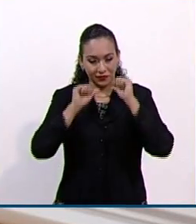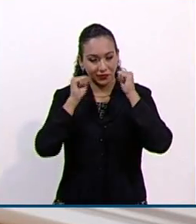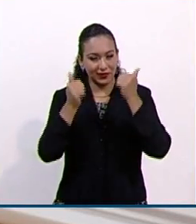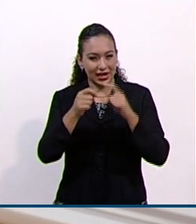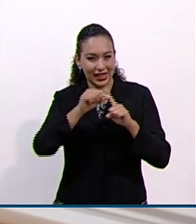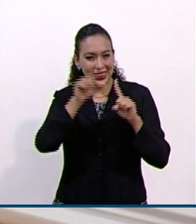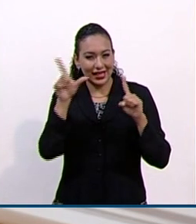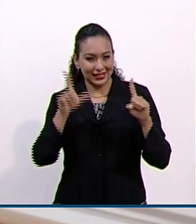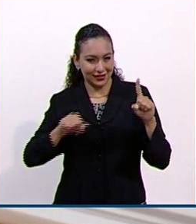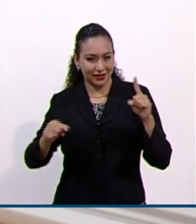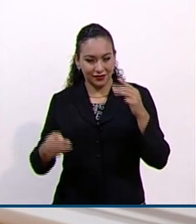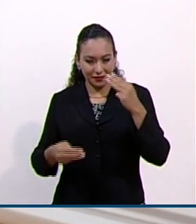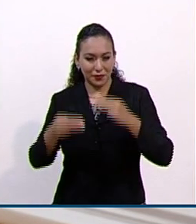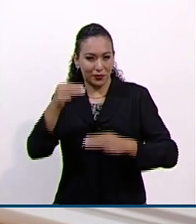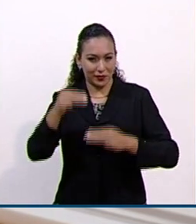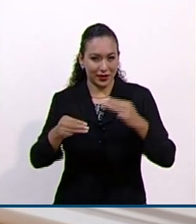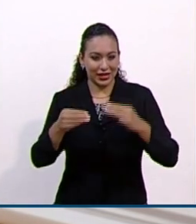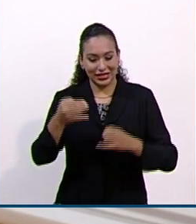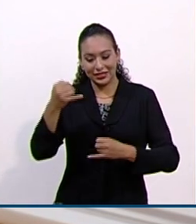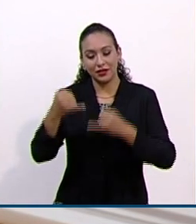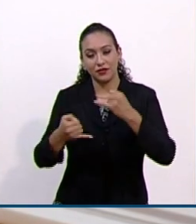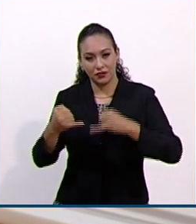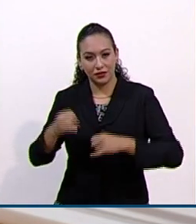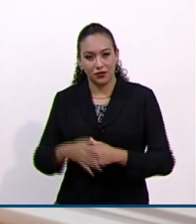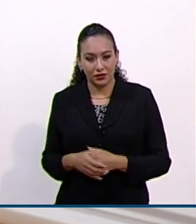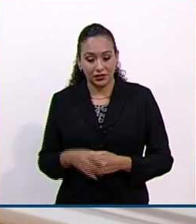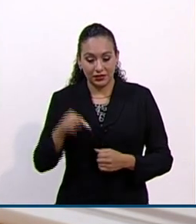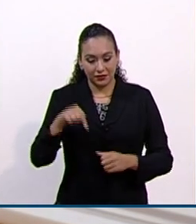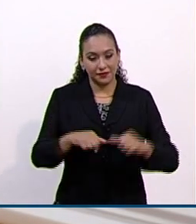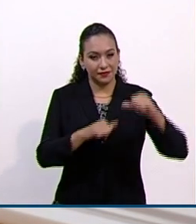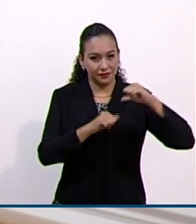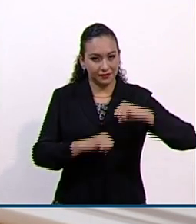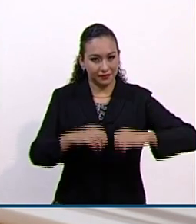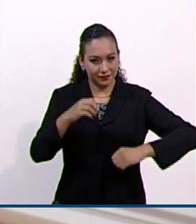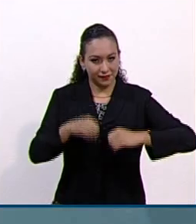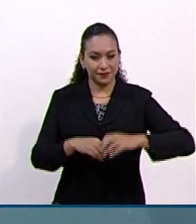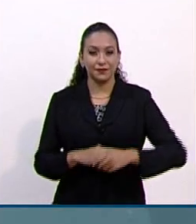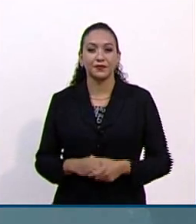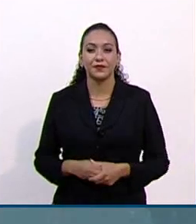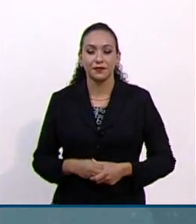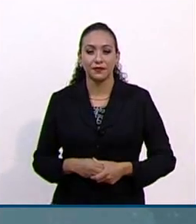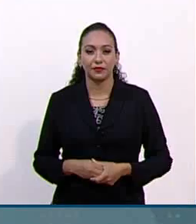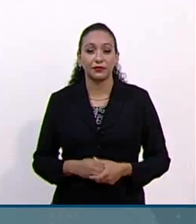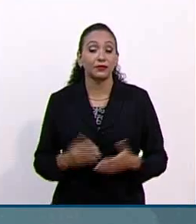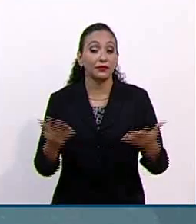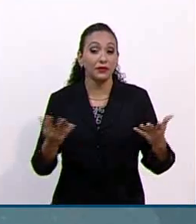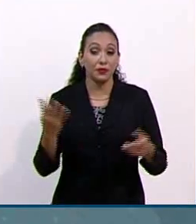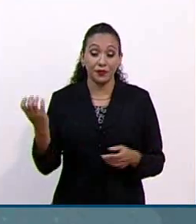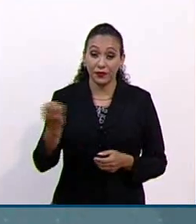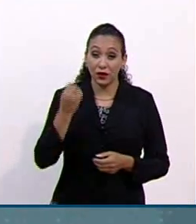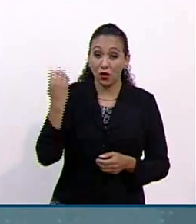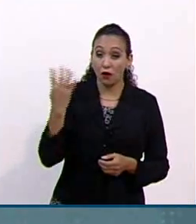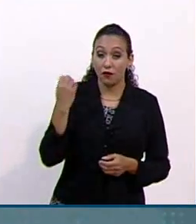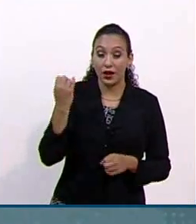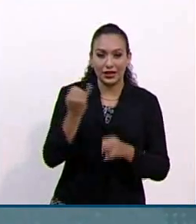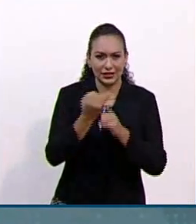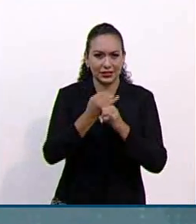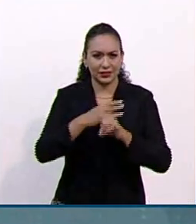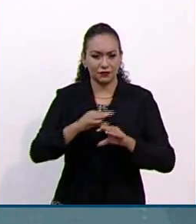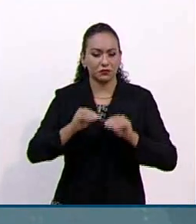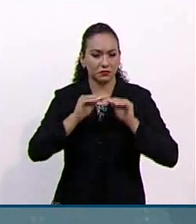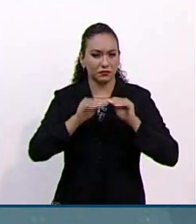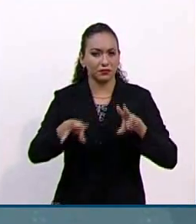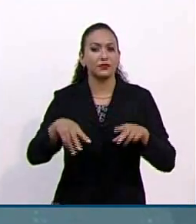Nacional de Magistrados de Circuito y Jueces de Distrito del Poder Judicial de la Federación llevó a cabo las conferencias informativas